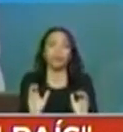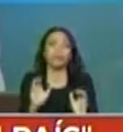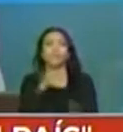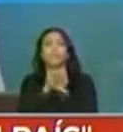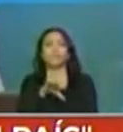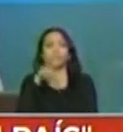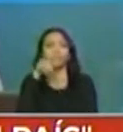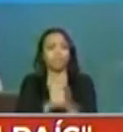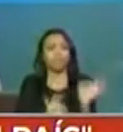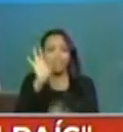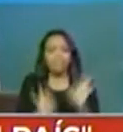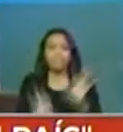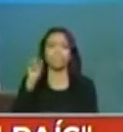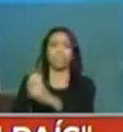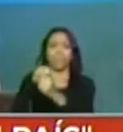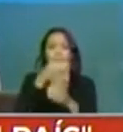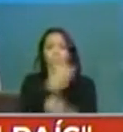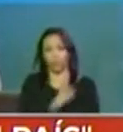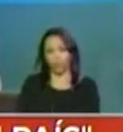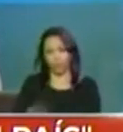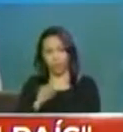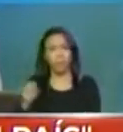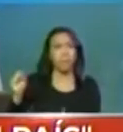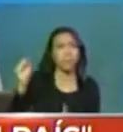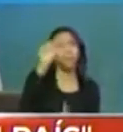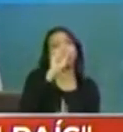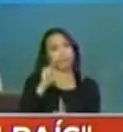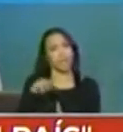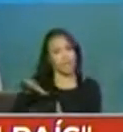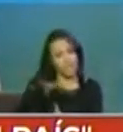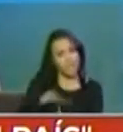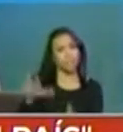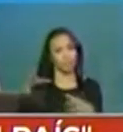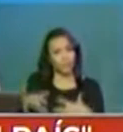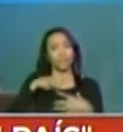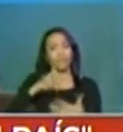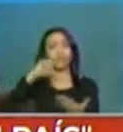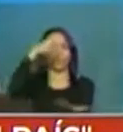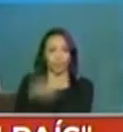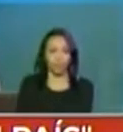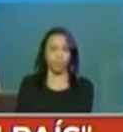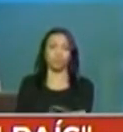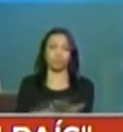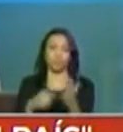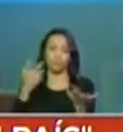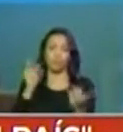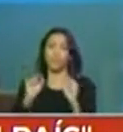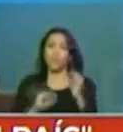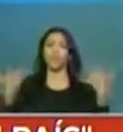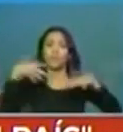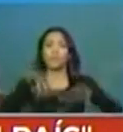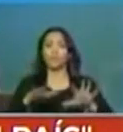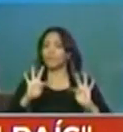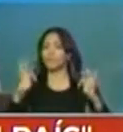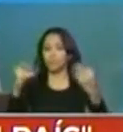las instituciones democráticas y los derechos individuales, está comprometido con crecimiento y con